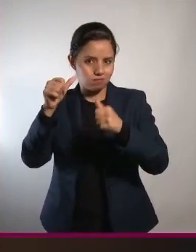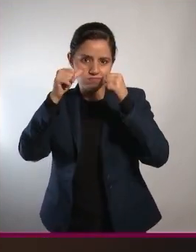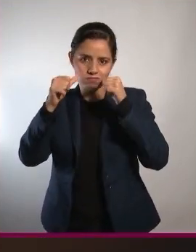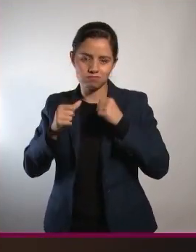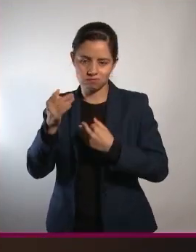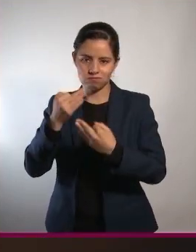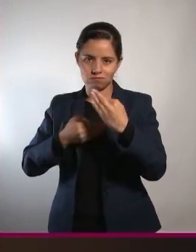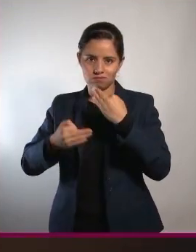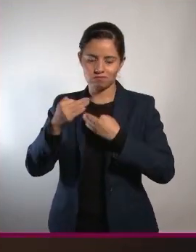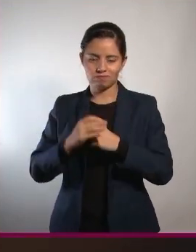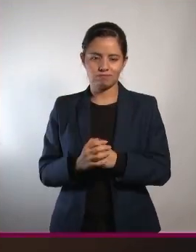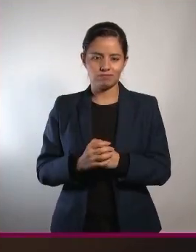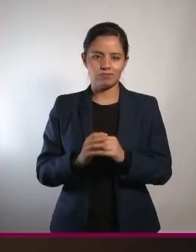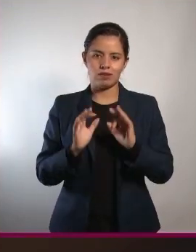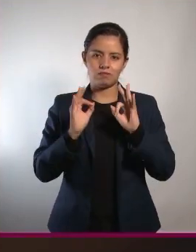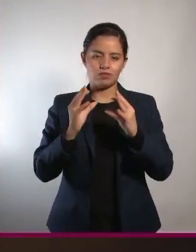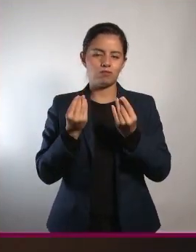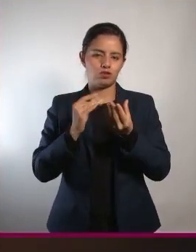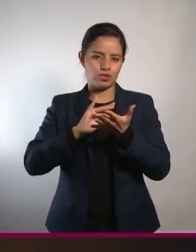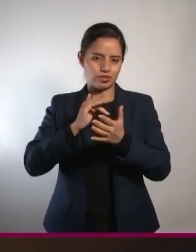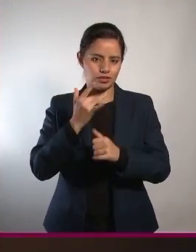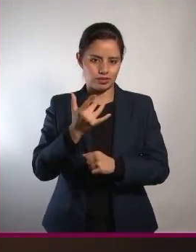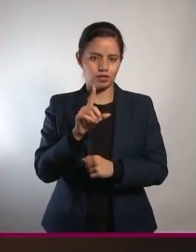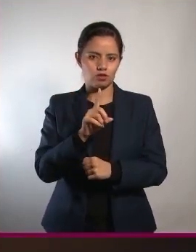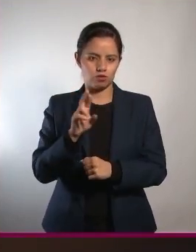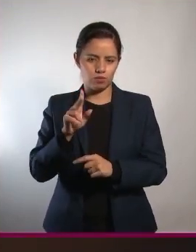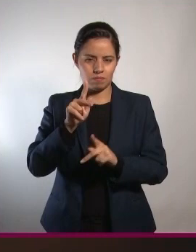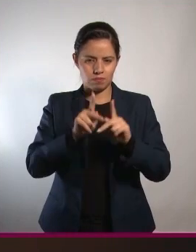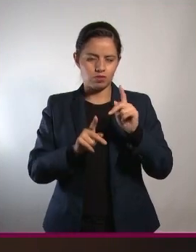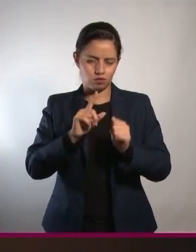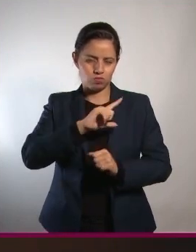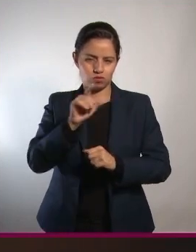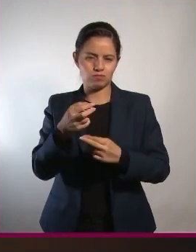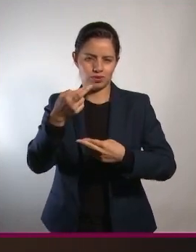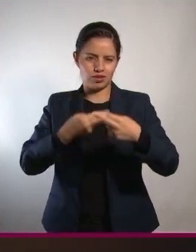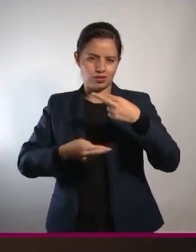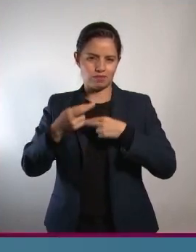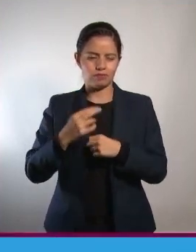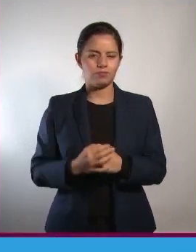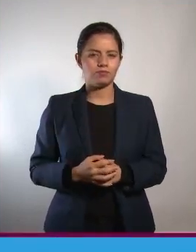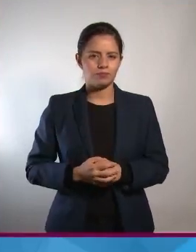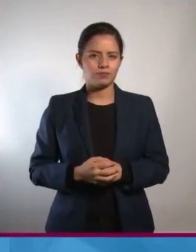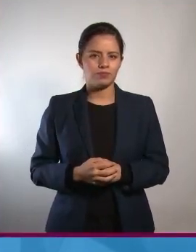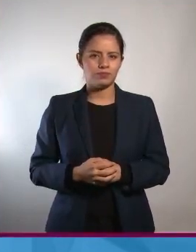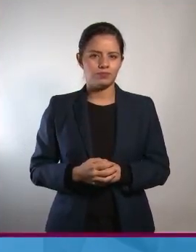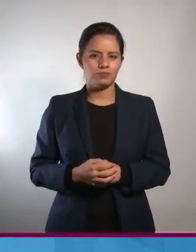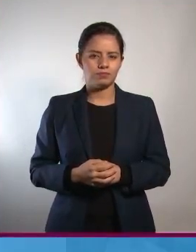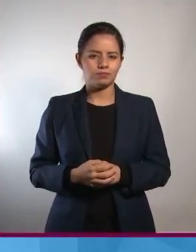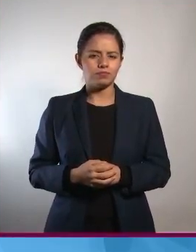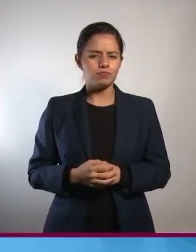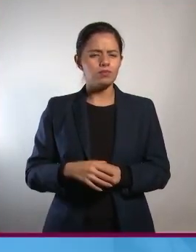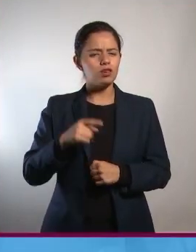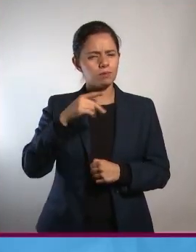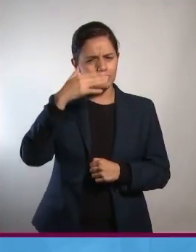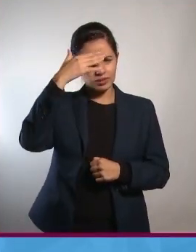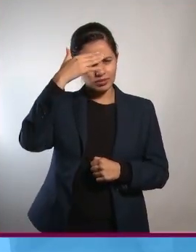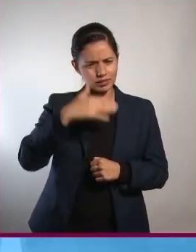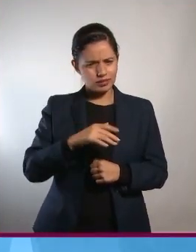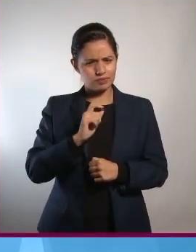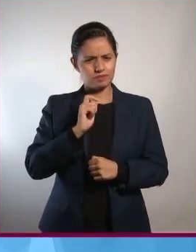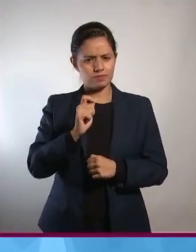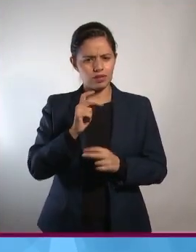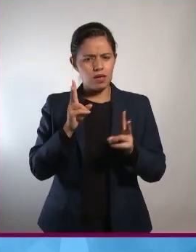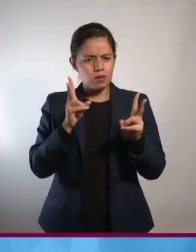Perfecto. Doctor, muchísimas gracias. Vamos a hacer una breve pausa y regresamos con usted. ¿Sabes cuáles son los parámetros